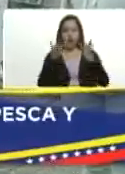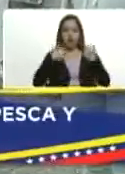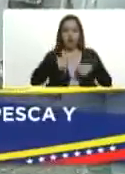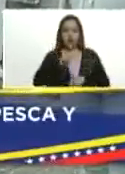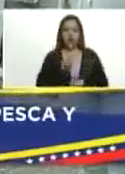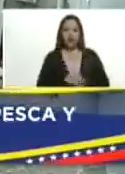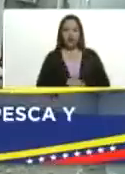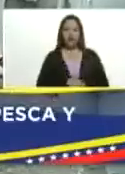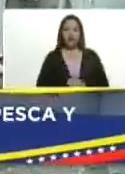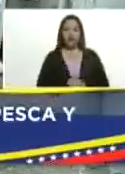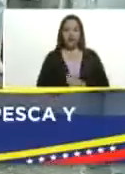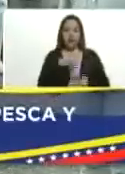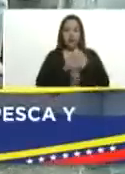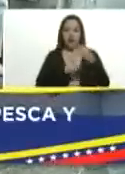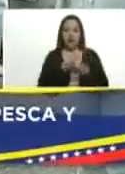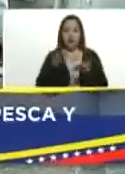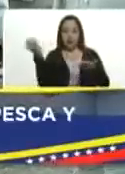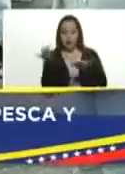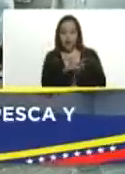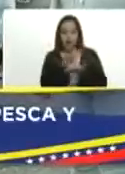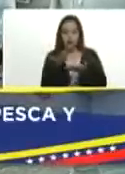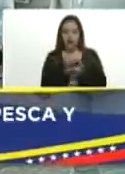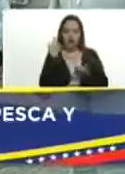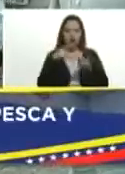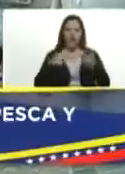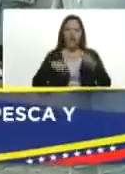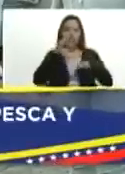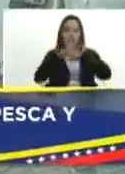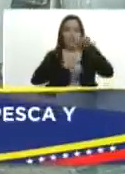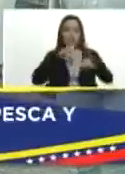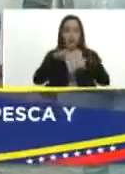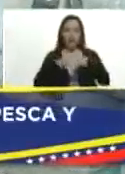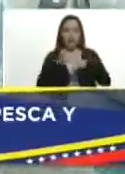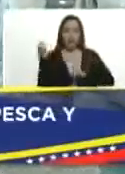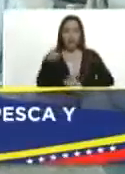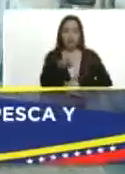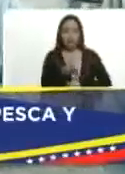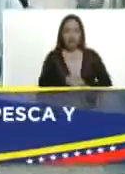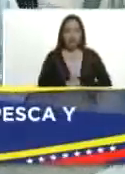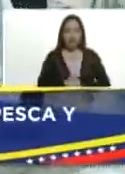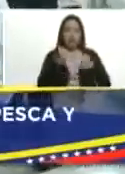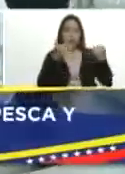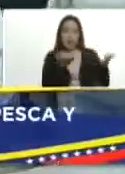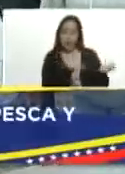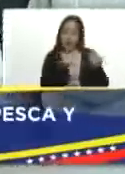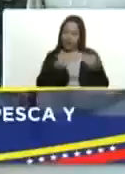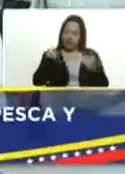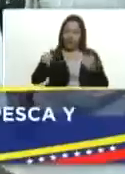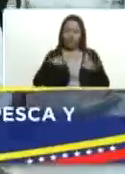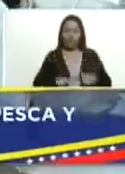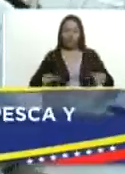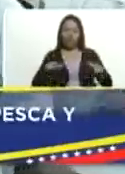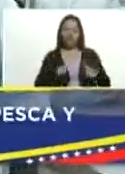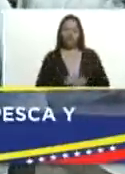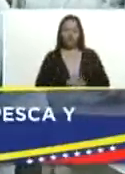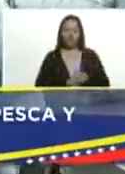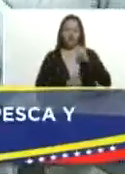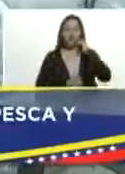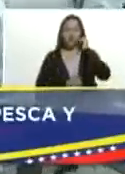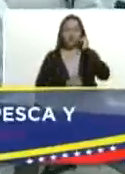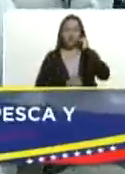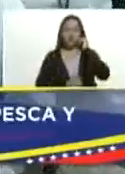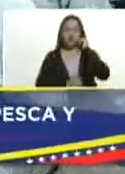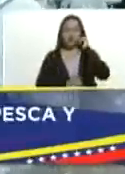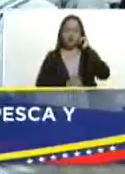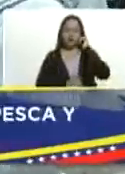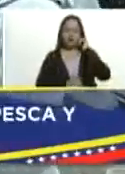el fileteo, ¿verdad? De varias especies marinas. Ahorita estamos, pase por aquí. Ahorita estamos con